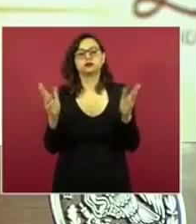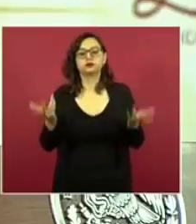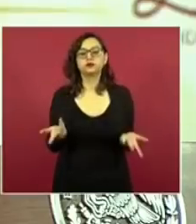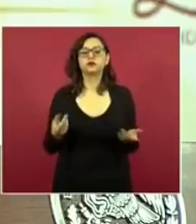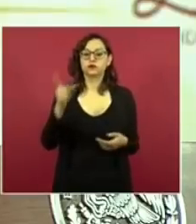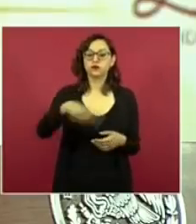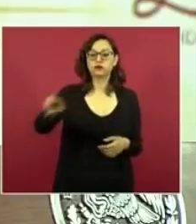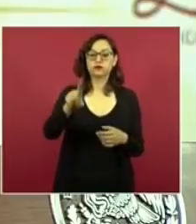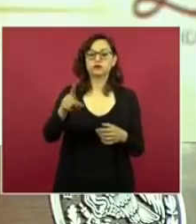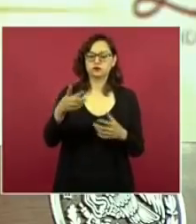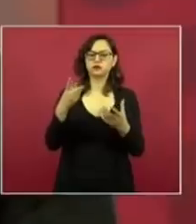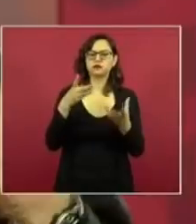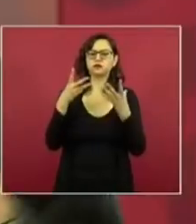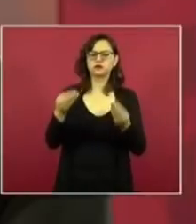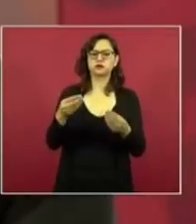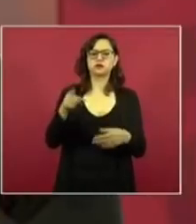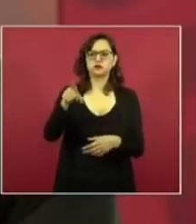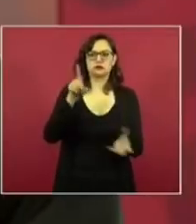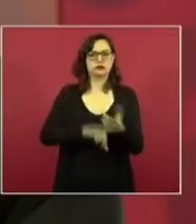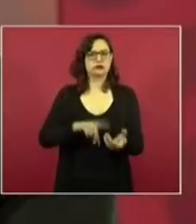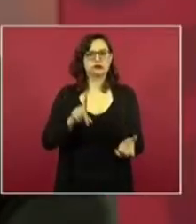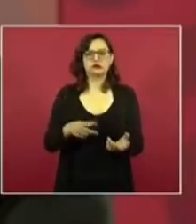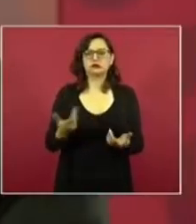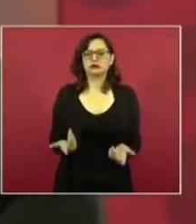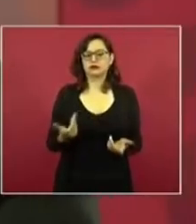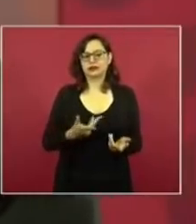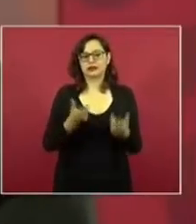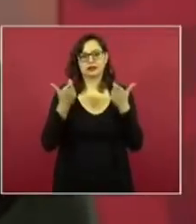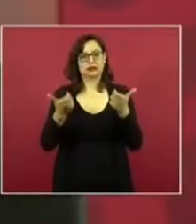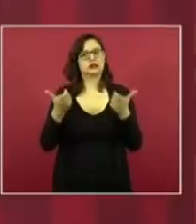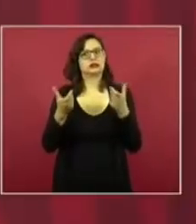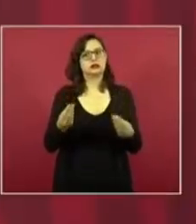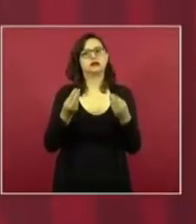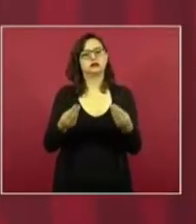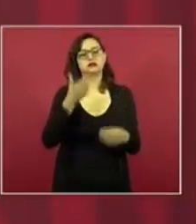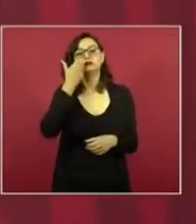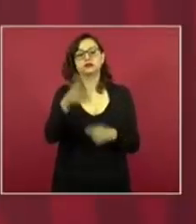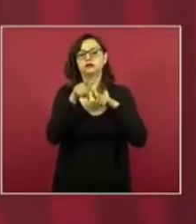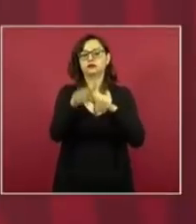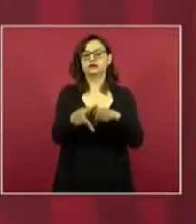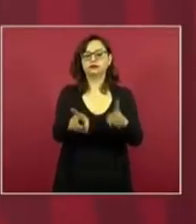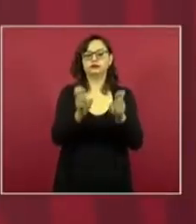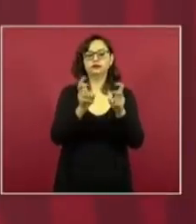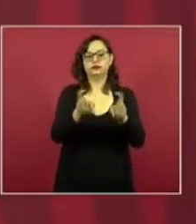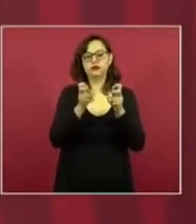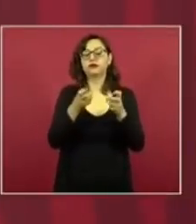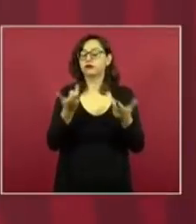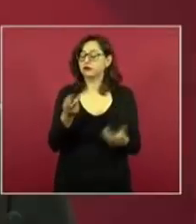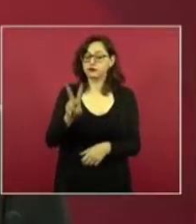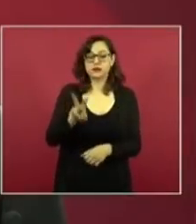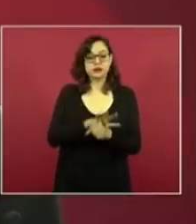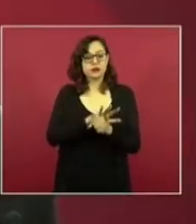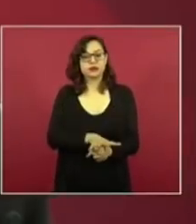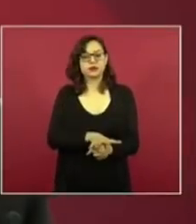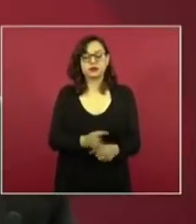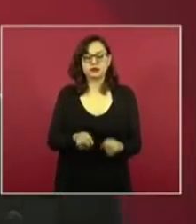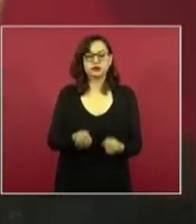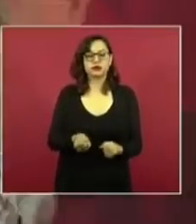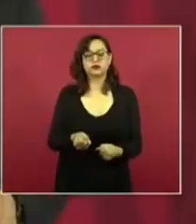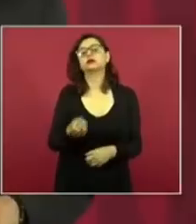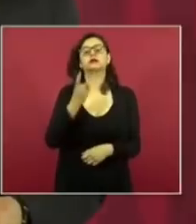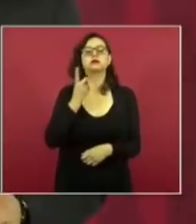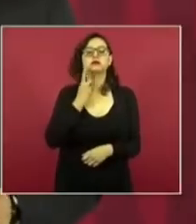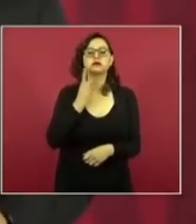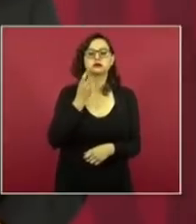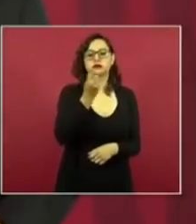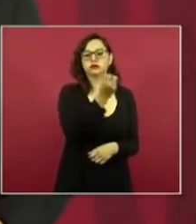descarta, son muchos los intereses porque quieren seguir robando. Entonces, hay presiones muy fuertes, están los legisladores